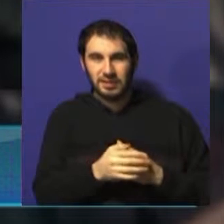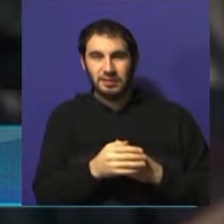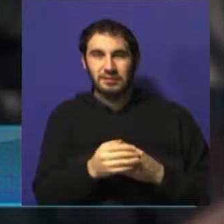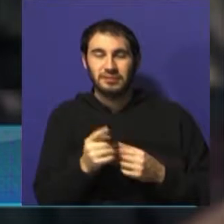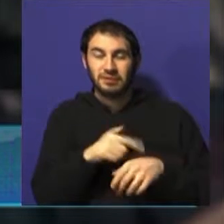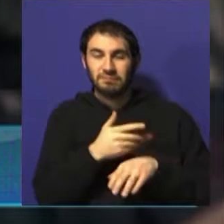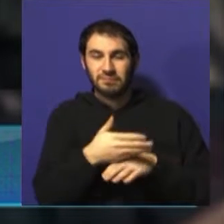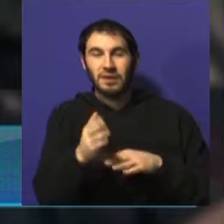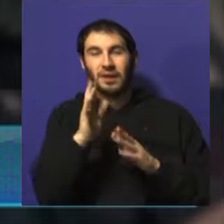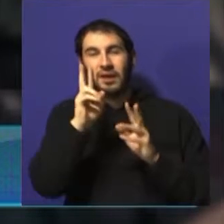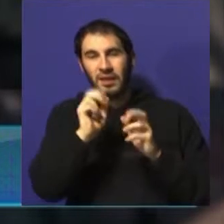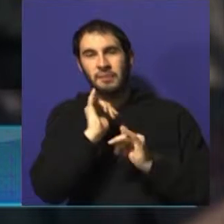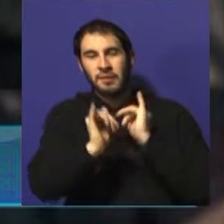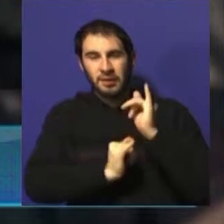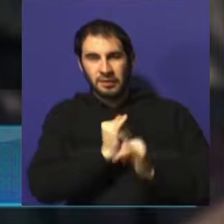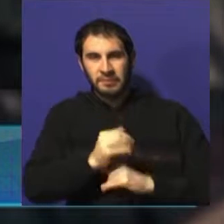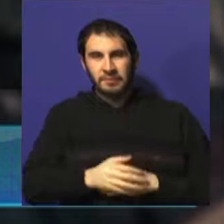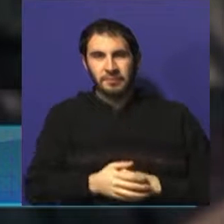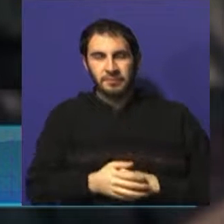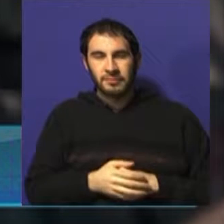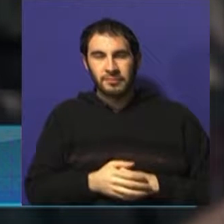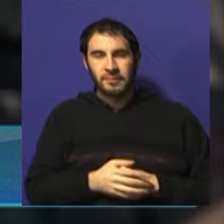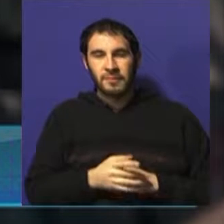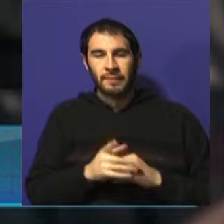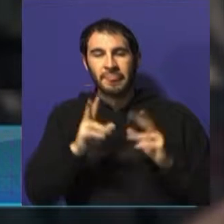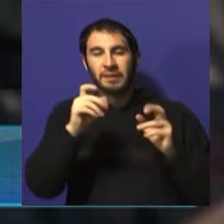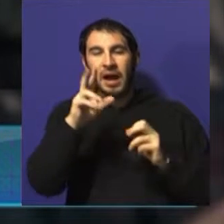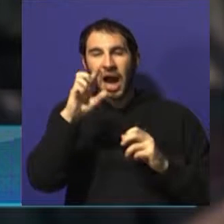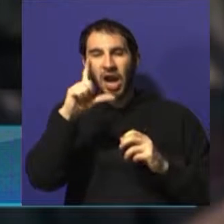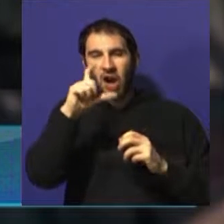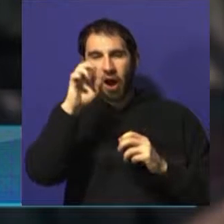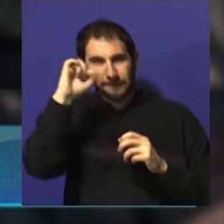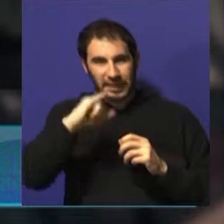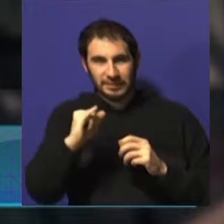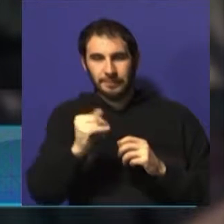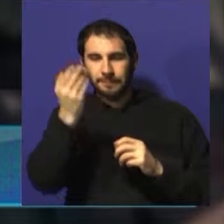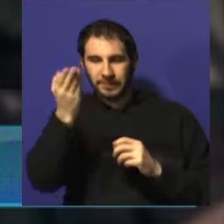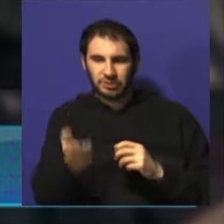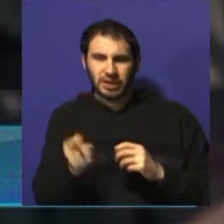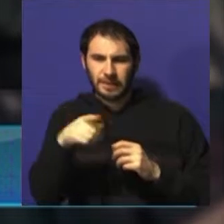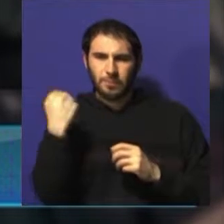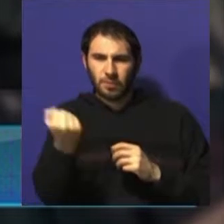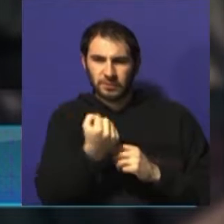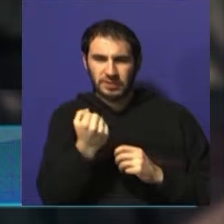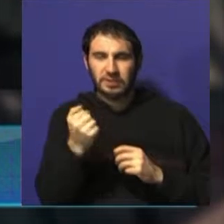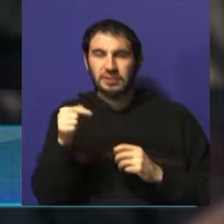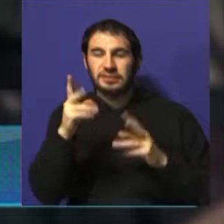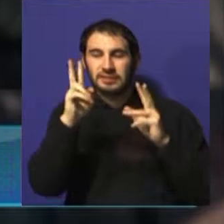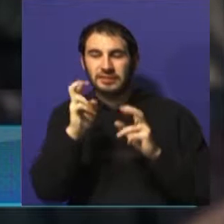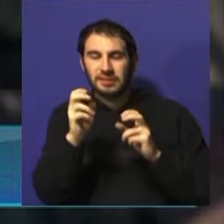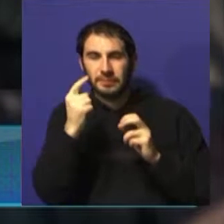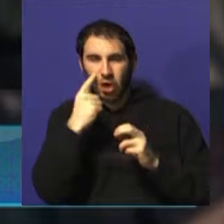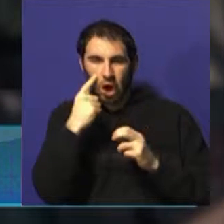horas, hablando de José López, porque lo tenía marcado ya como uno de los personajes centrales dentro de lo que se